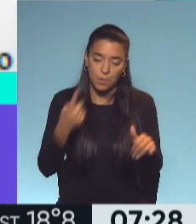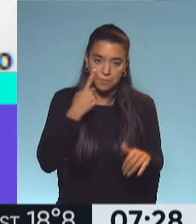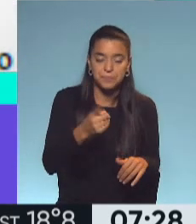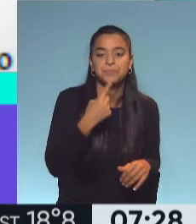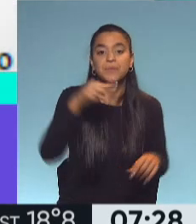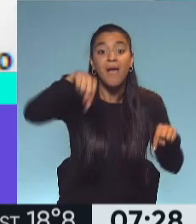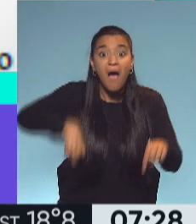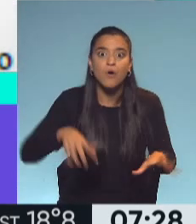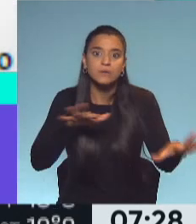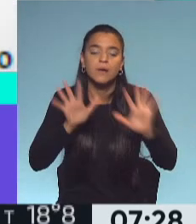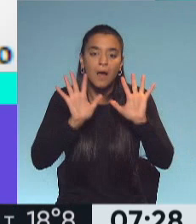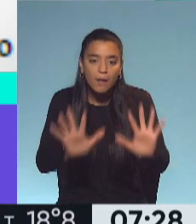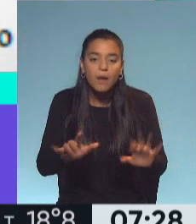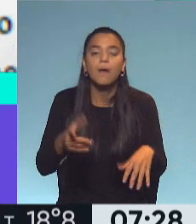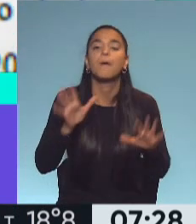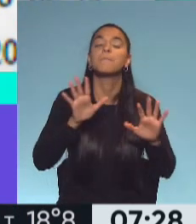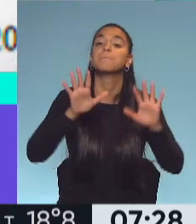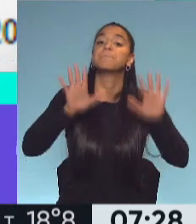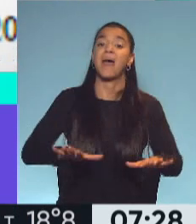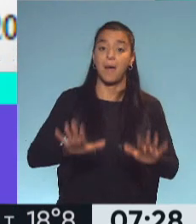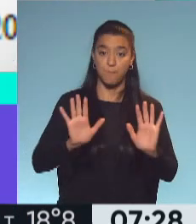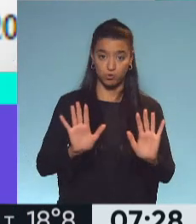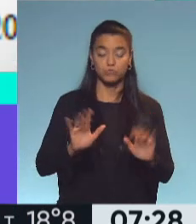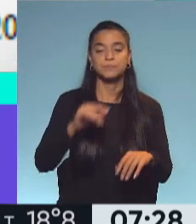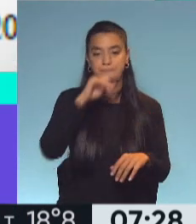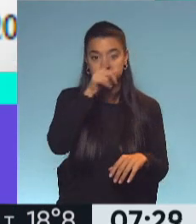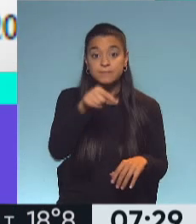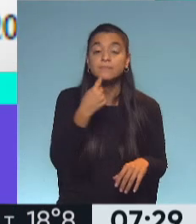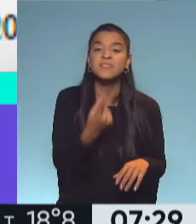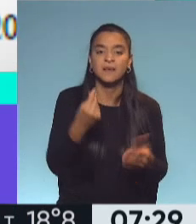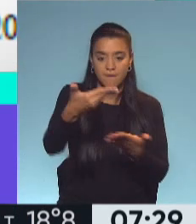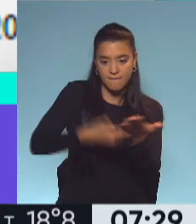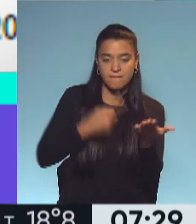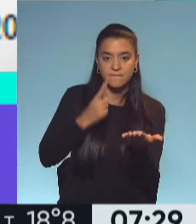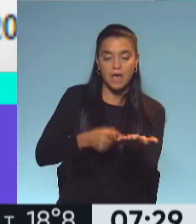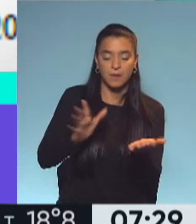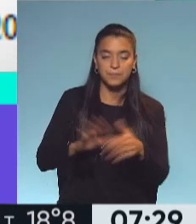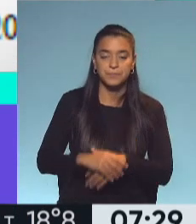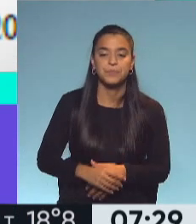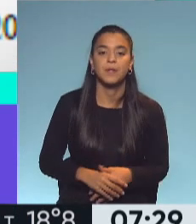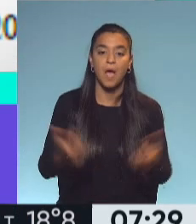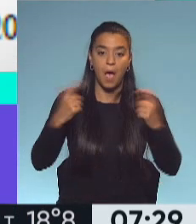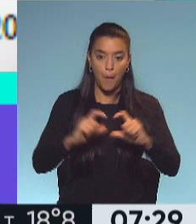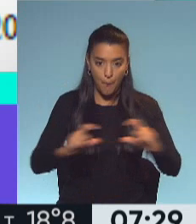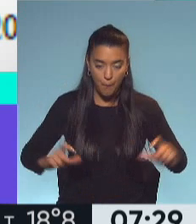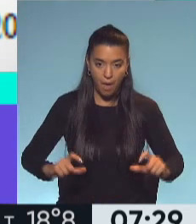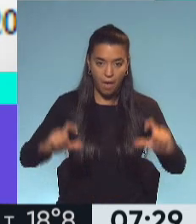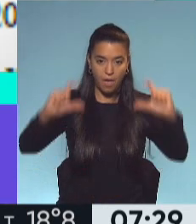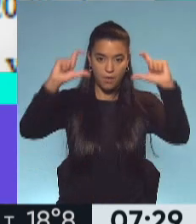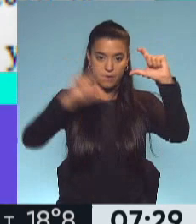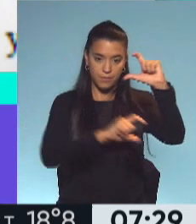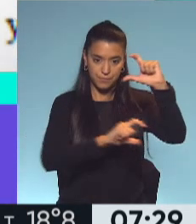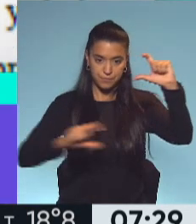está pasando esto, vamos a parar todos un cambio. Ahora, mirá lo que dice esta parte del fallo. Bueno, a ver. La parte de abajo,